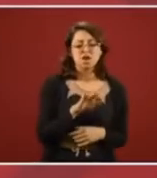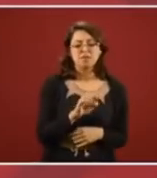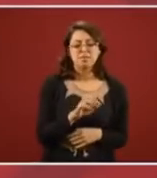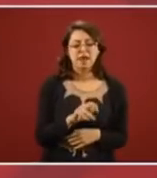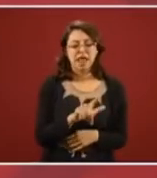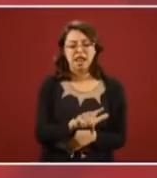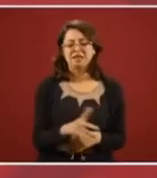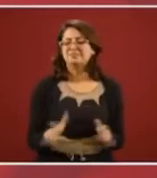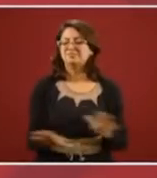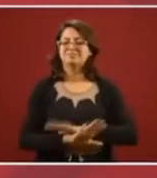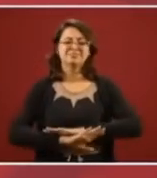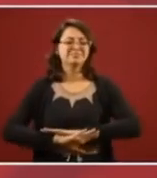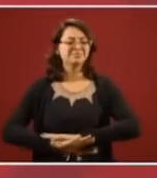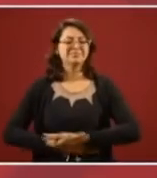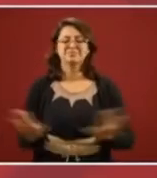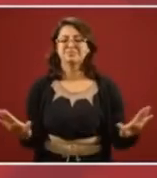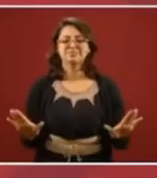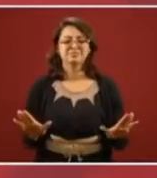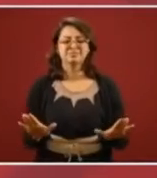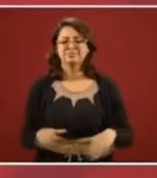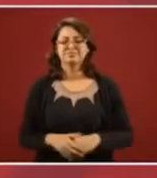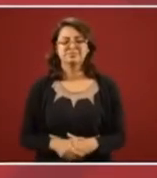no no